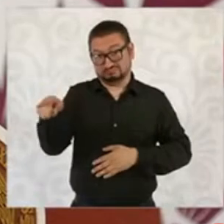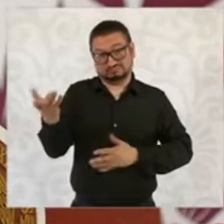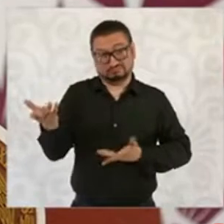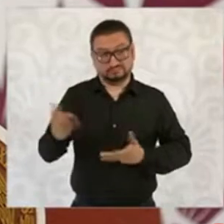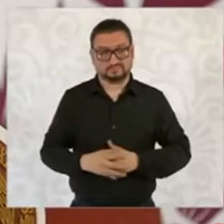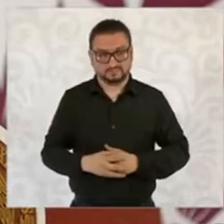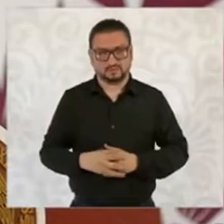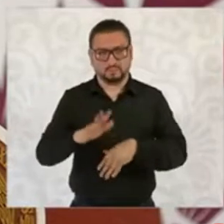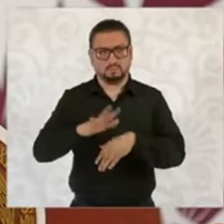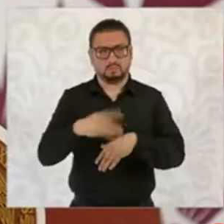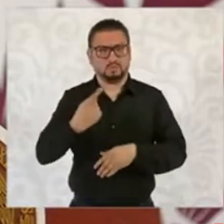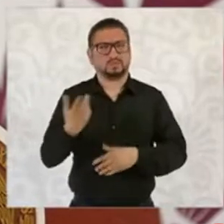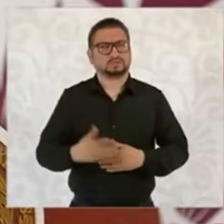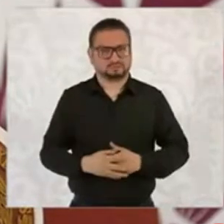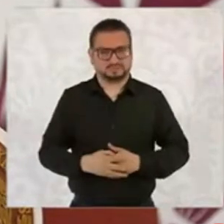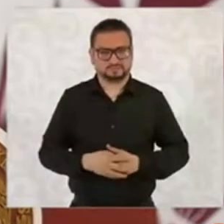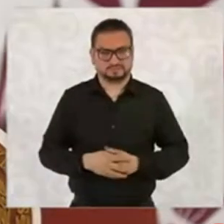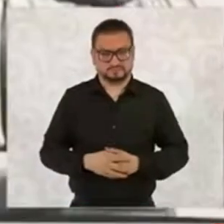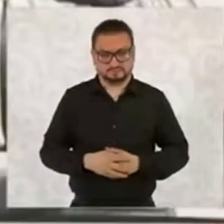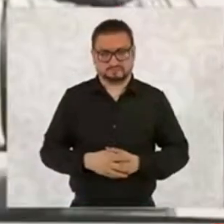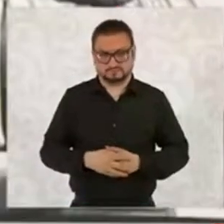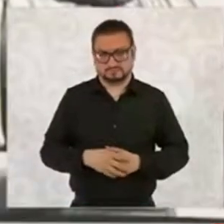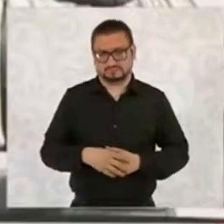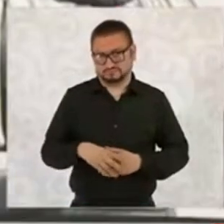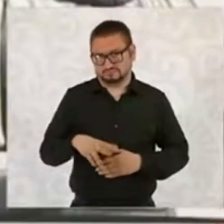Porque vale la pena nada más.